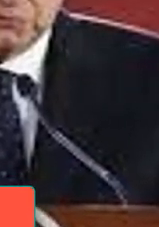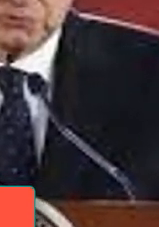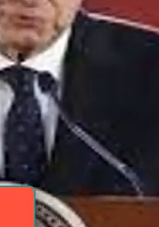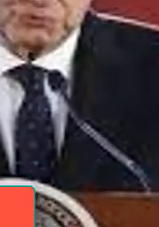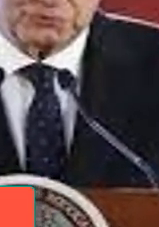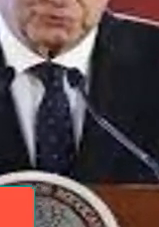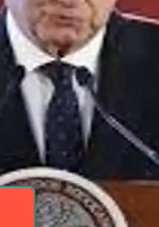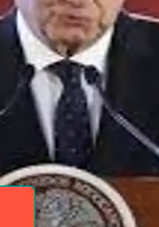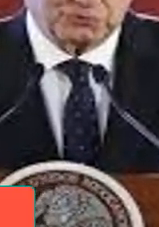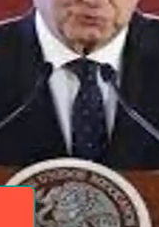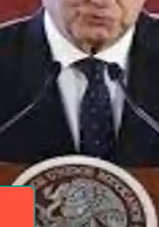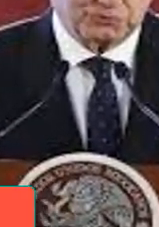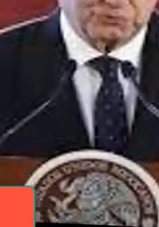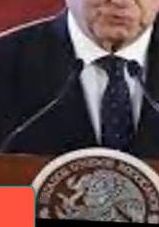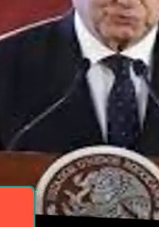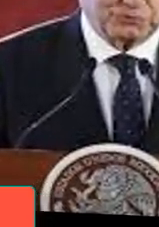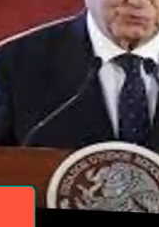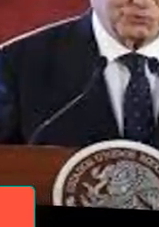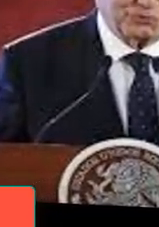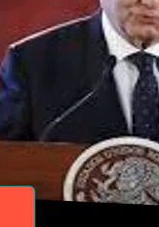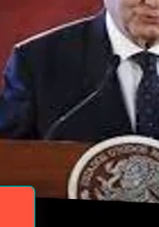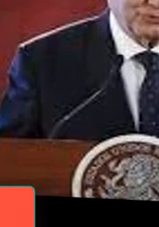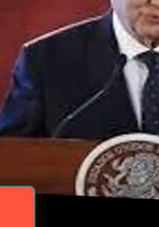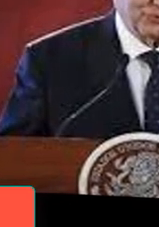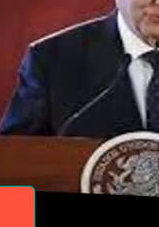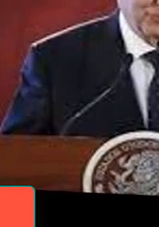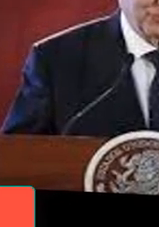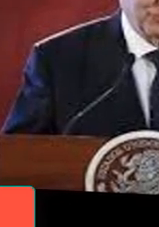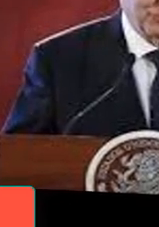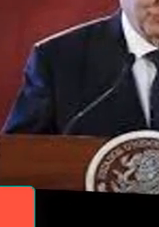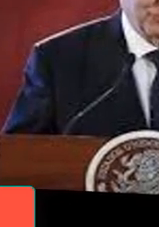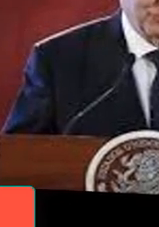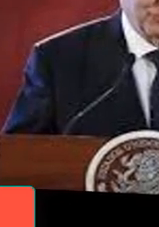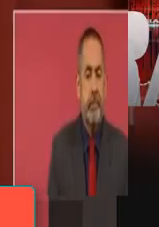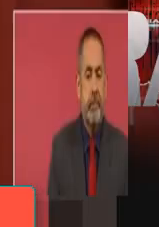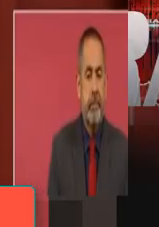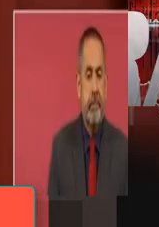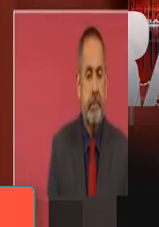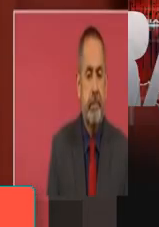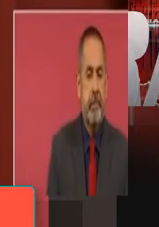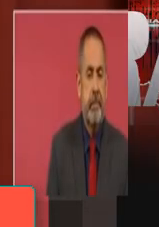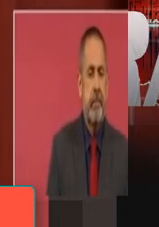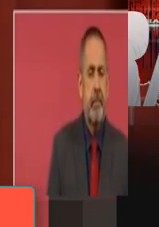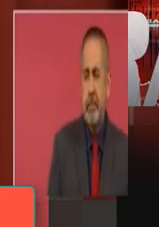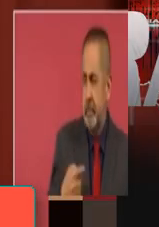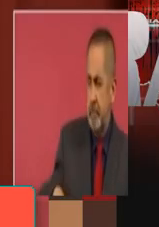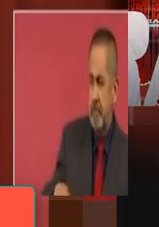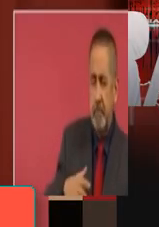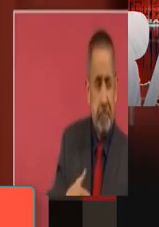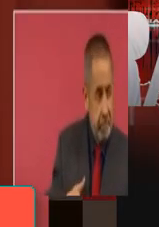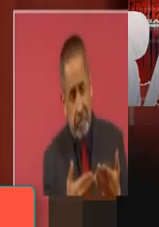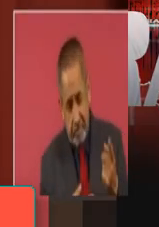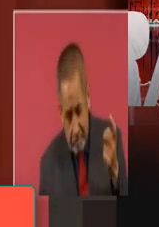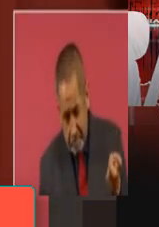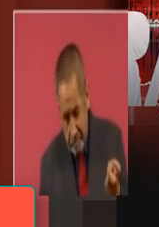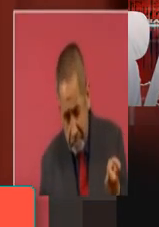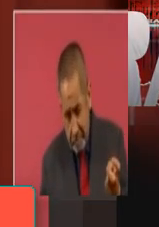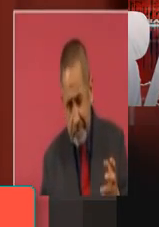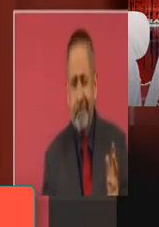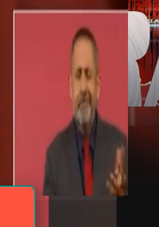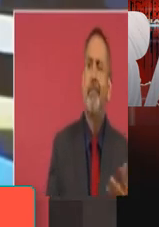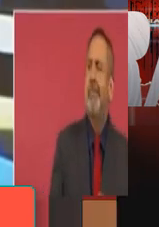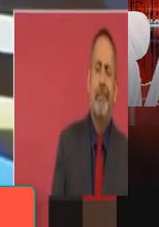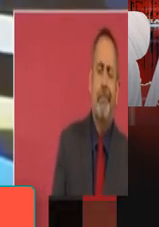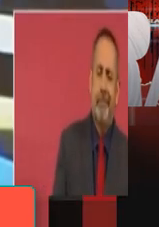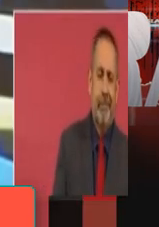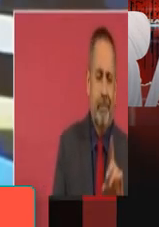llamó prepotente y que afirma que no debería ser aceptada. Estas fueron las declaraciones. ¿Cómo confiar ciegamente en elementos de